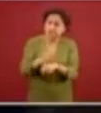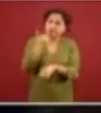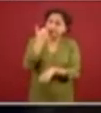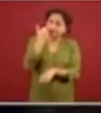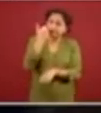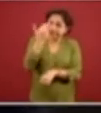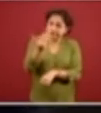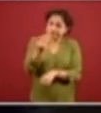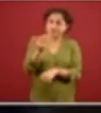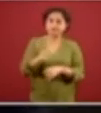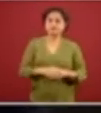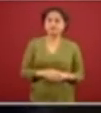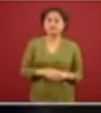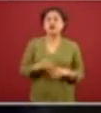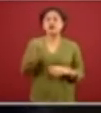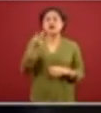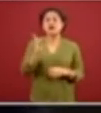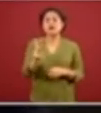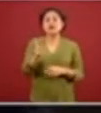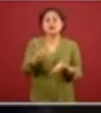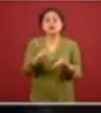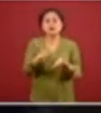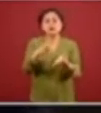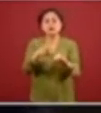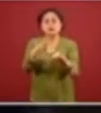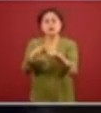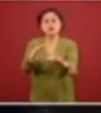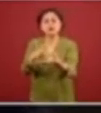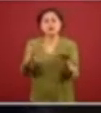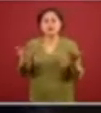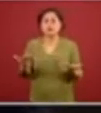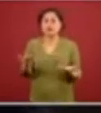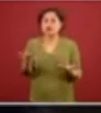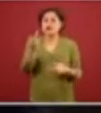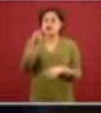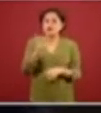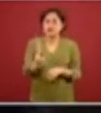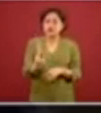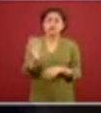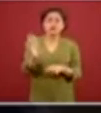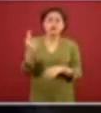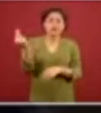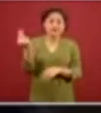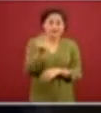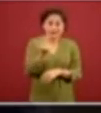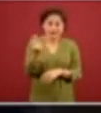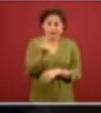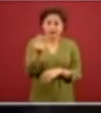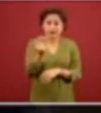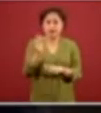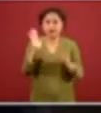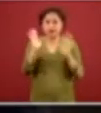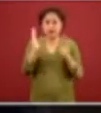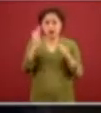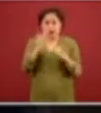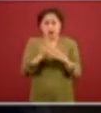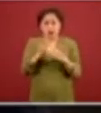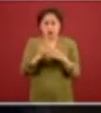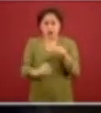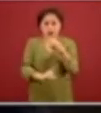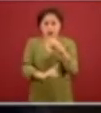He expresado en una manera general o de una manera gruesa las necesidades que existen en